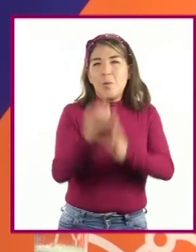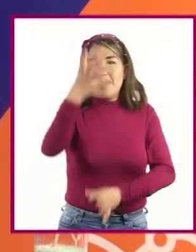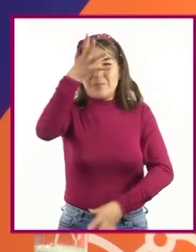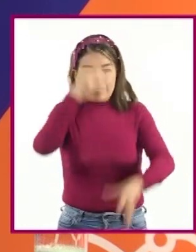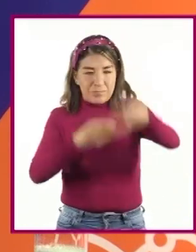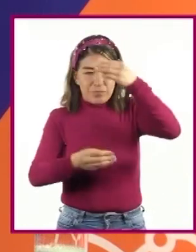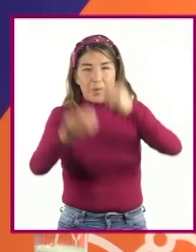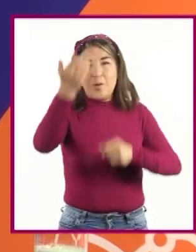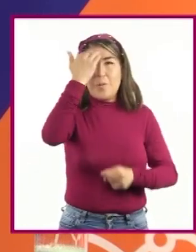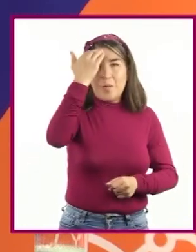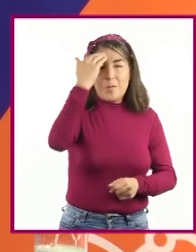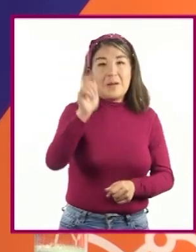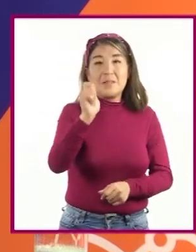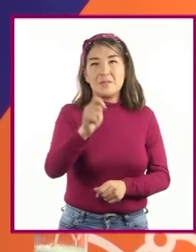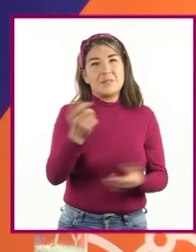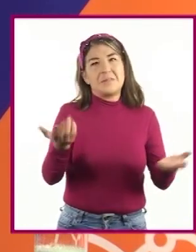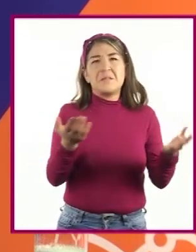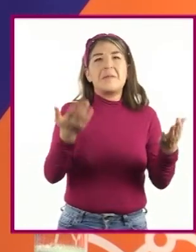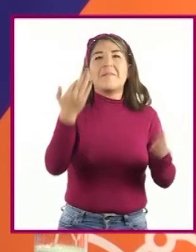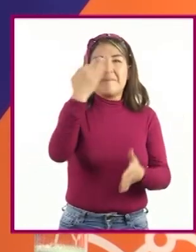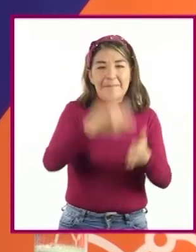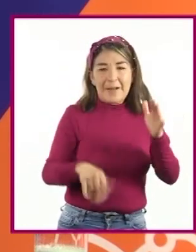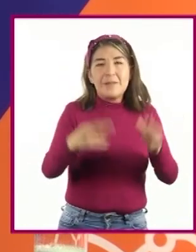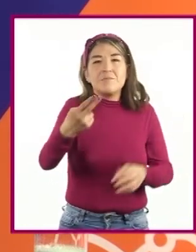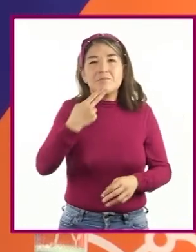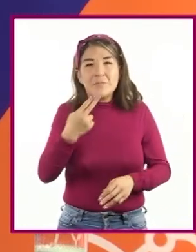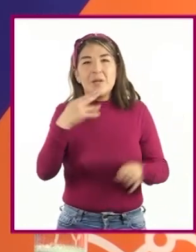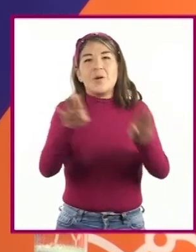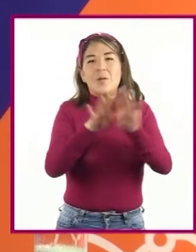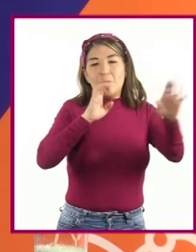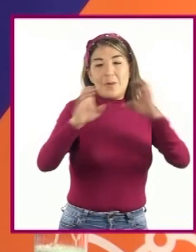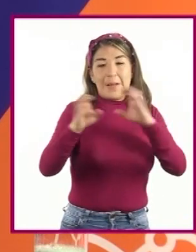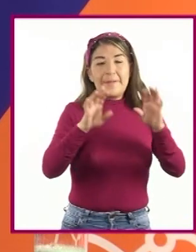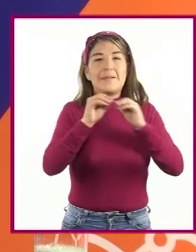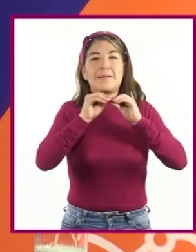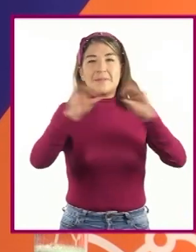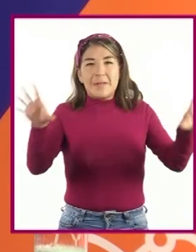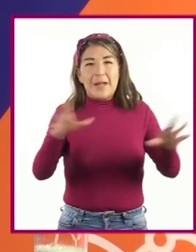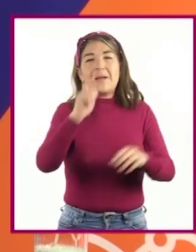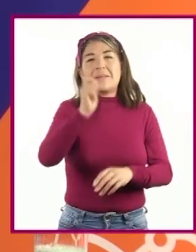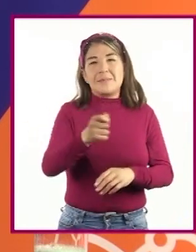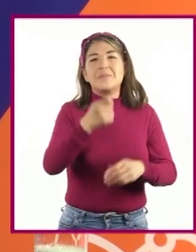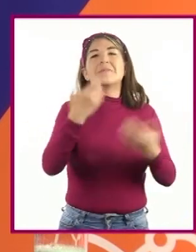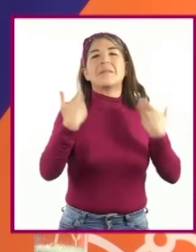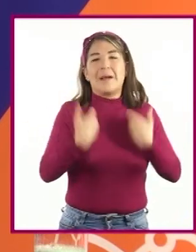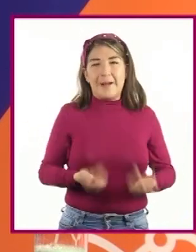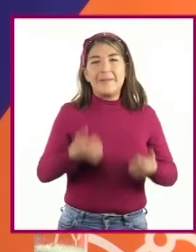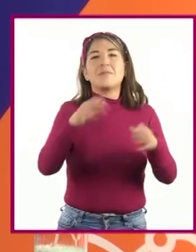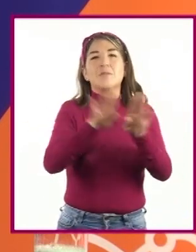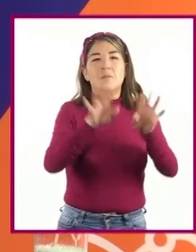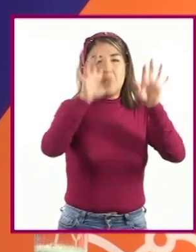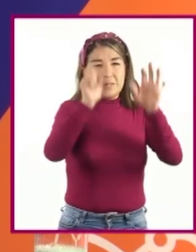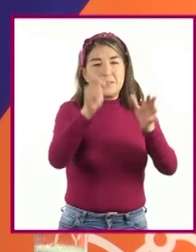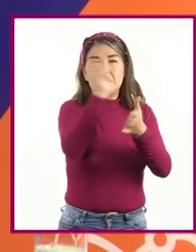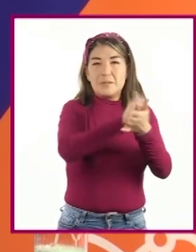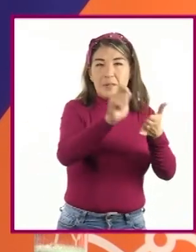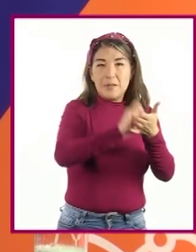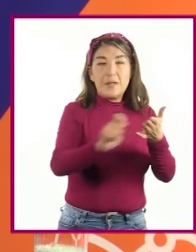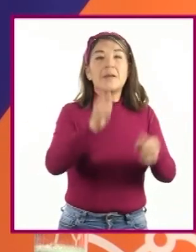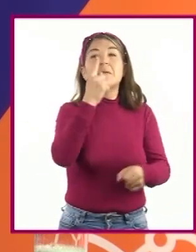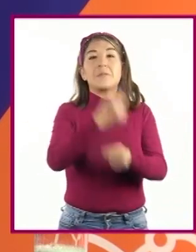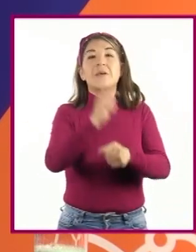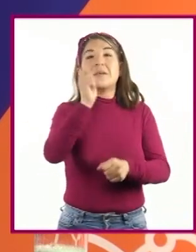conocimientos no serviría de nada si no se comunica de forma clara y utilizando el formato adecuado, que es